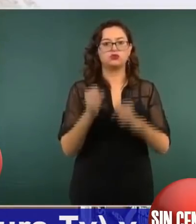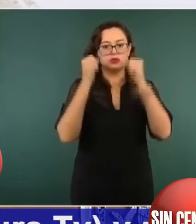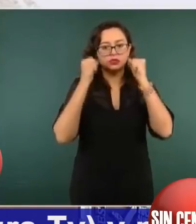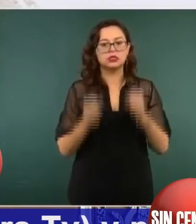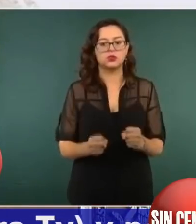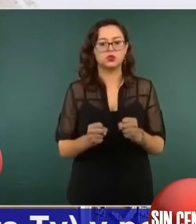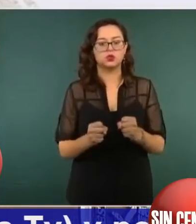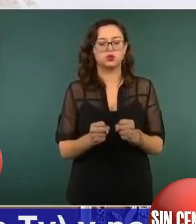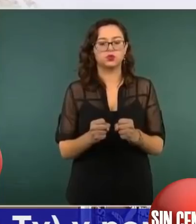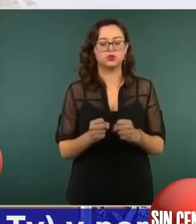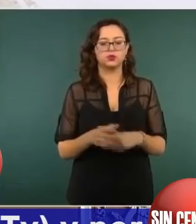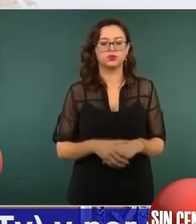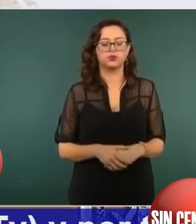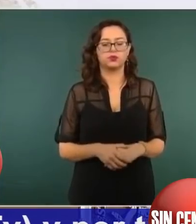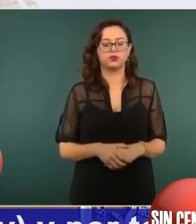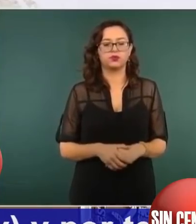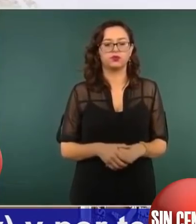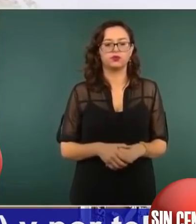La democracia es